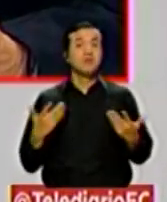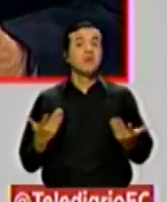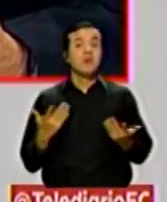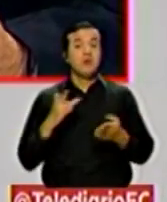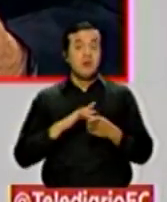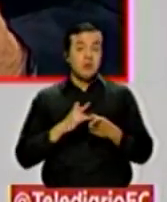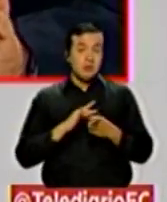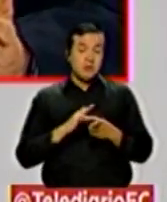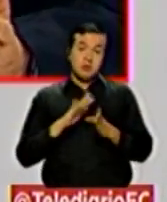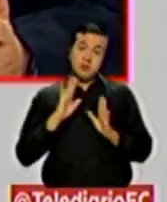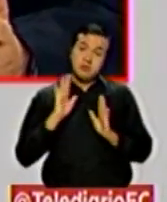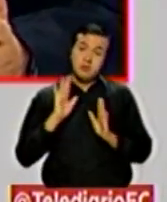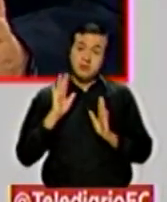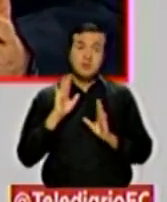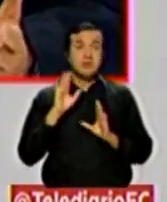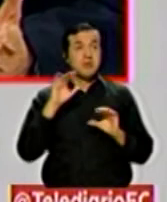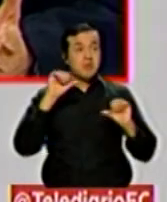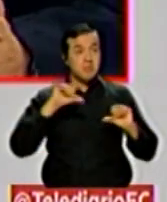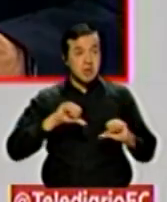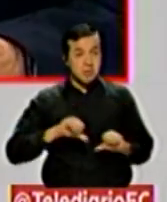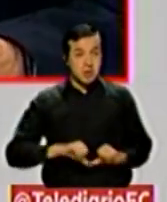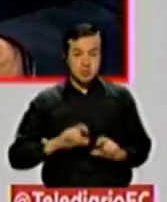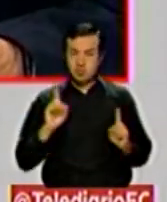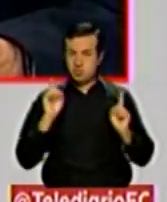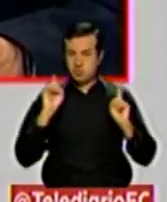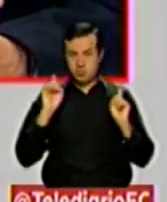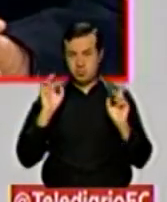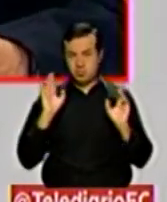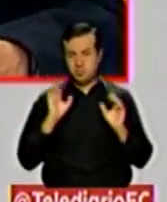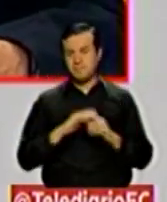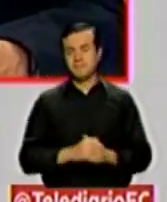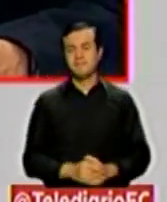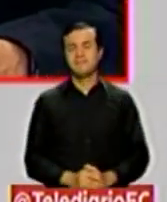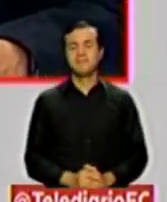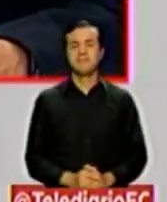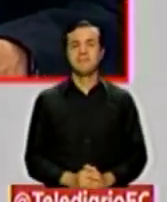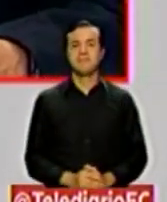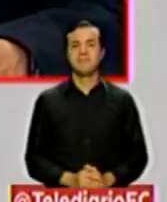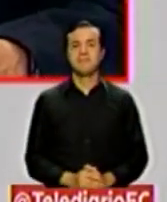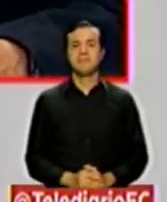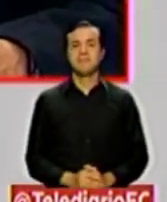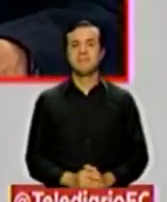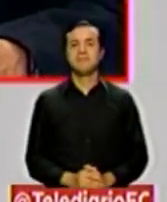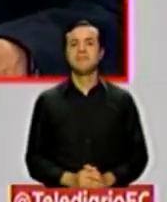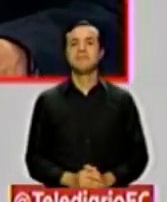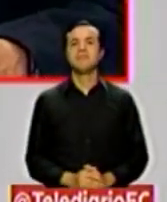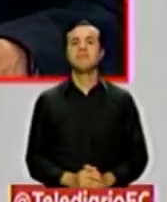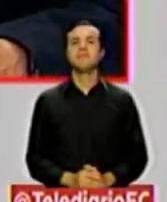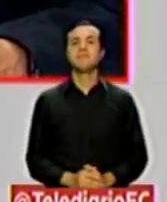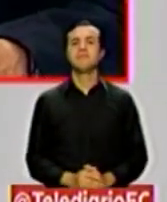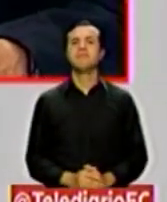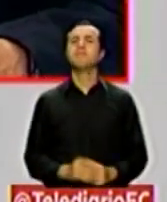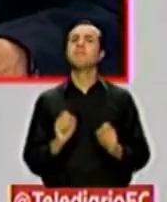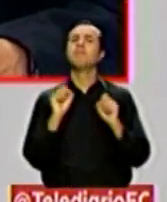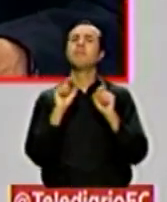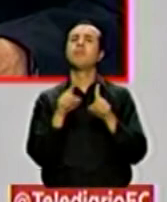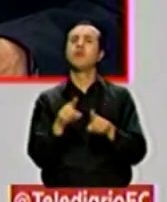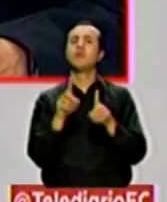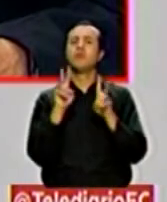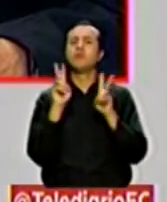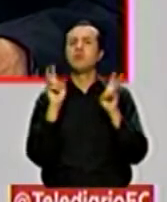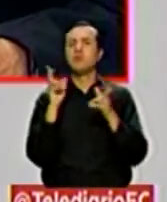riesgos, pero no hay que satanizar las cosas en el Ecuador. Le quiero consultar respecto del